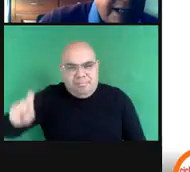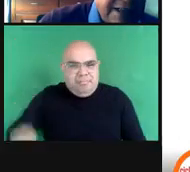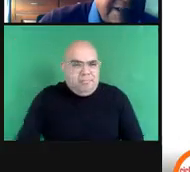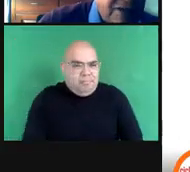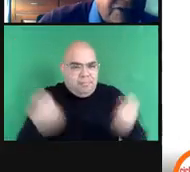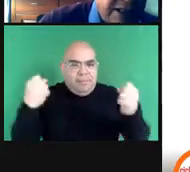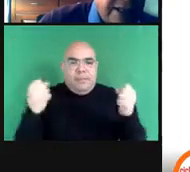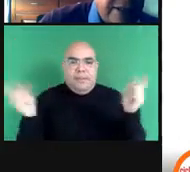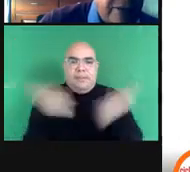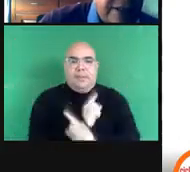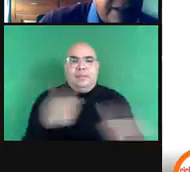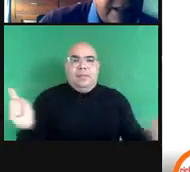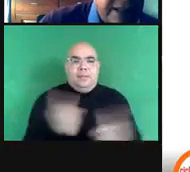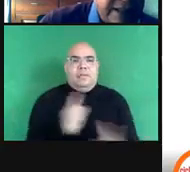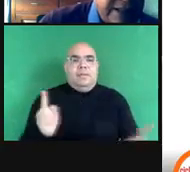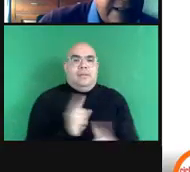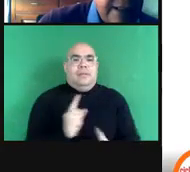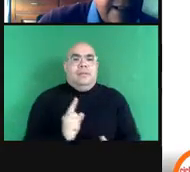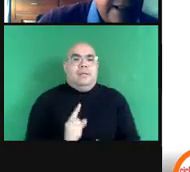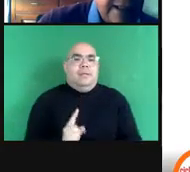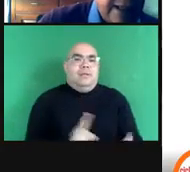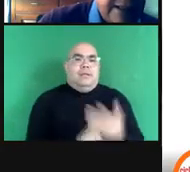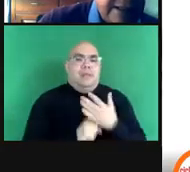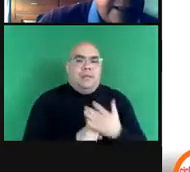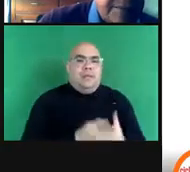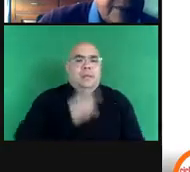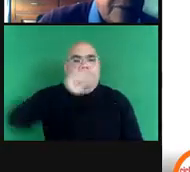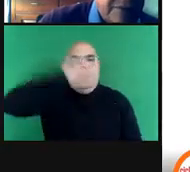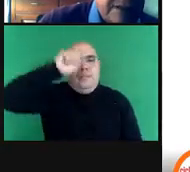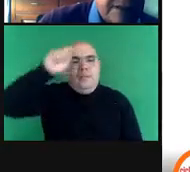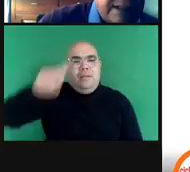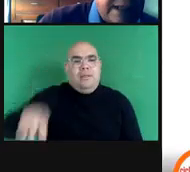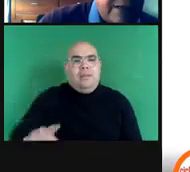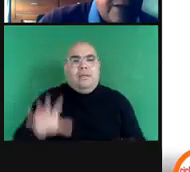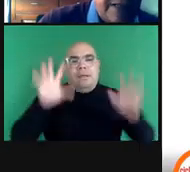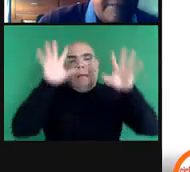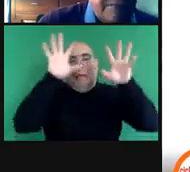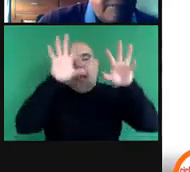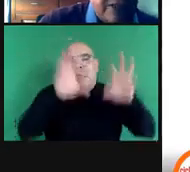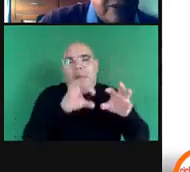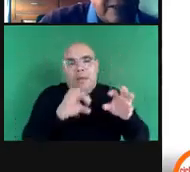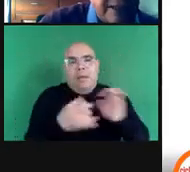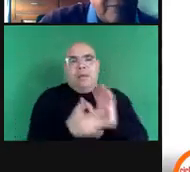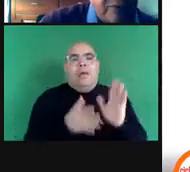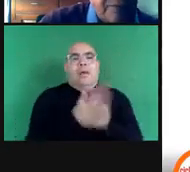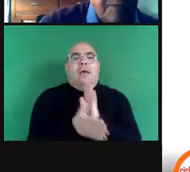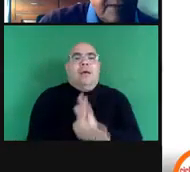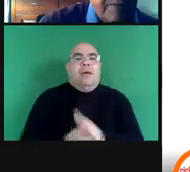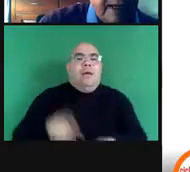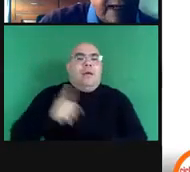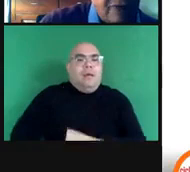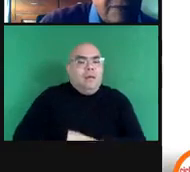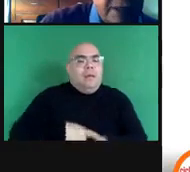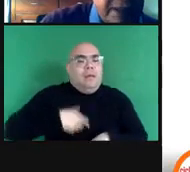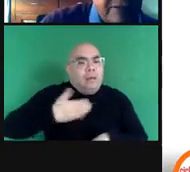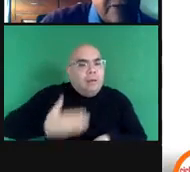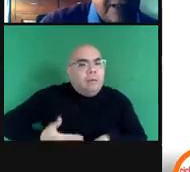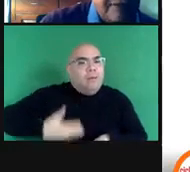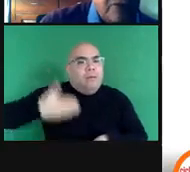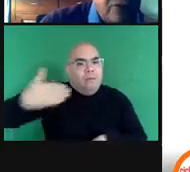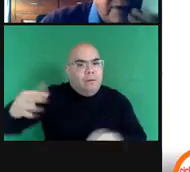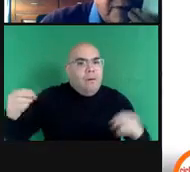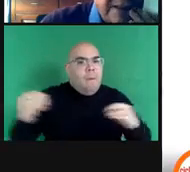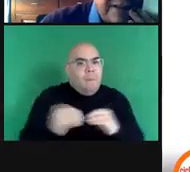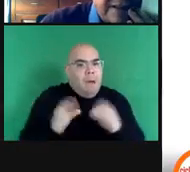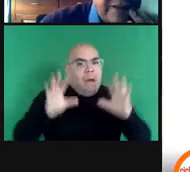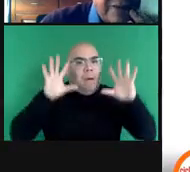el metal que se oxidara naturalmente y dar ese aspecto, pues, que con el paso del tiempo va aumentando,